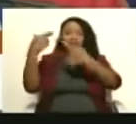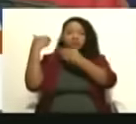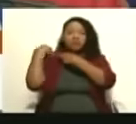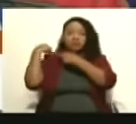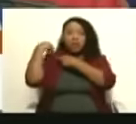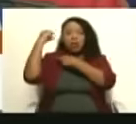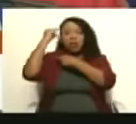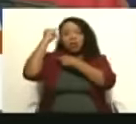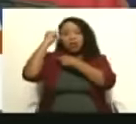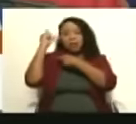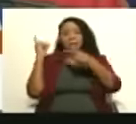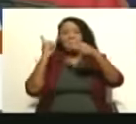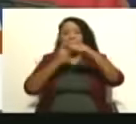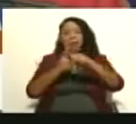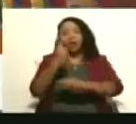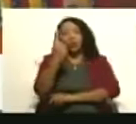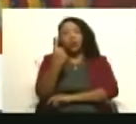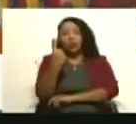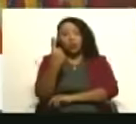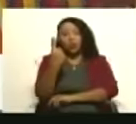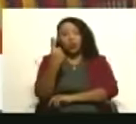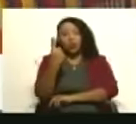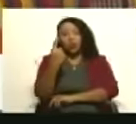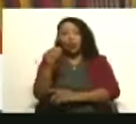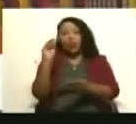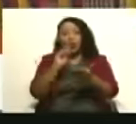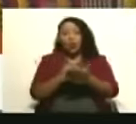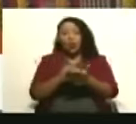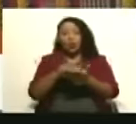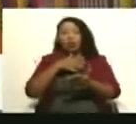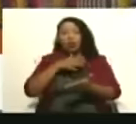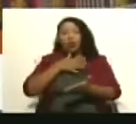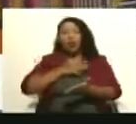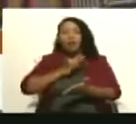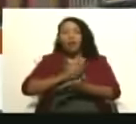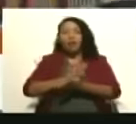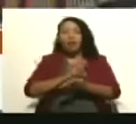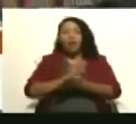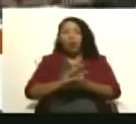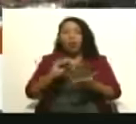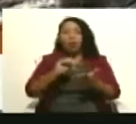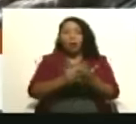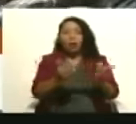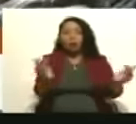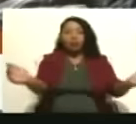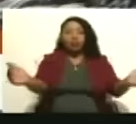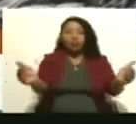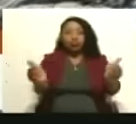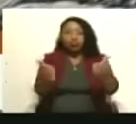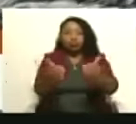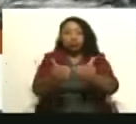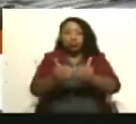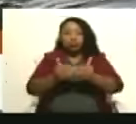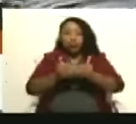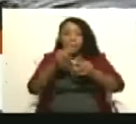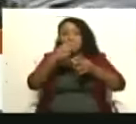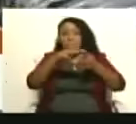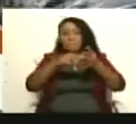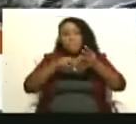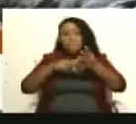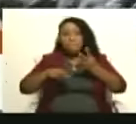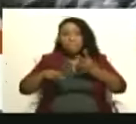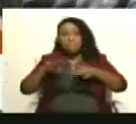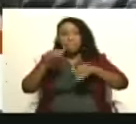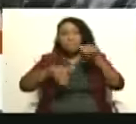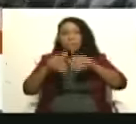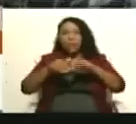día de más uno, en una vuelta a la calma con los repliegues radiales y repliegues lineales de los materiales electorales tecnológicos y